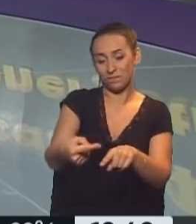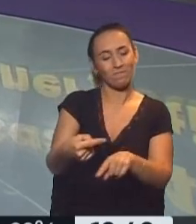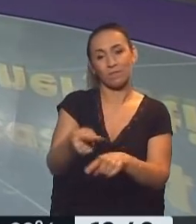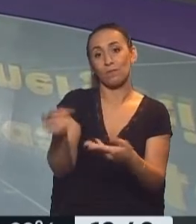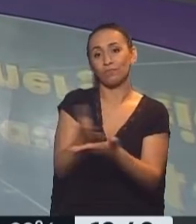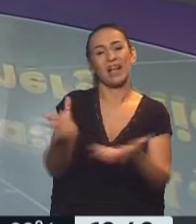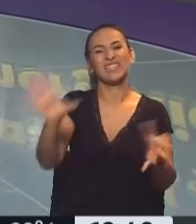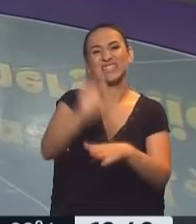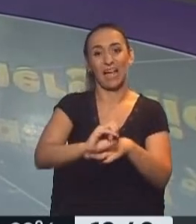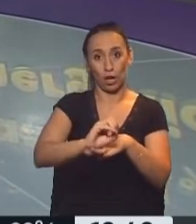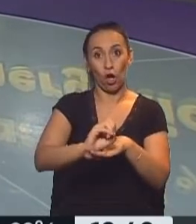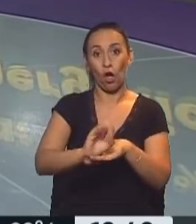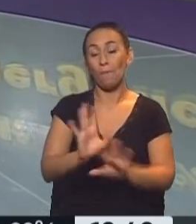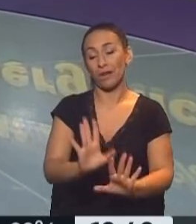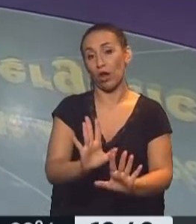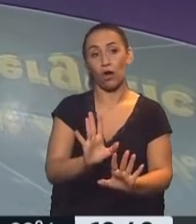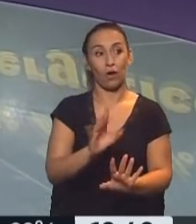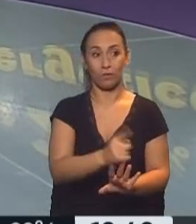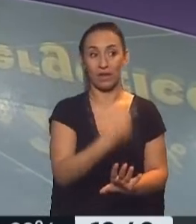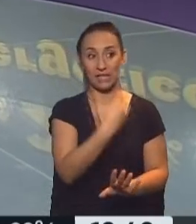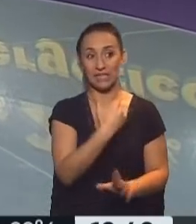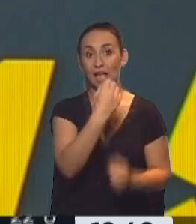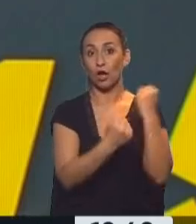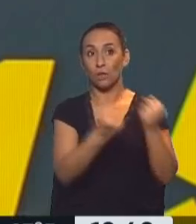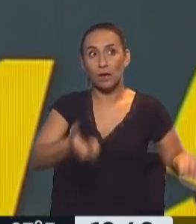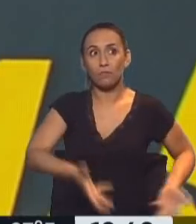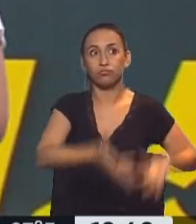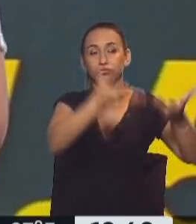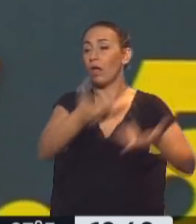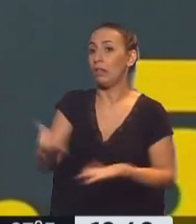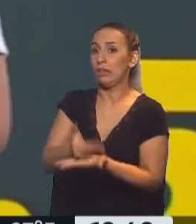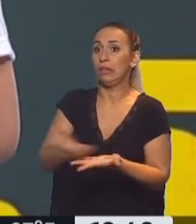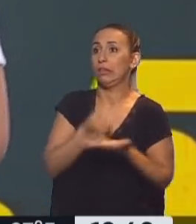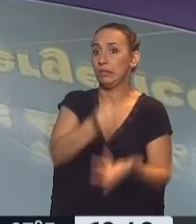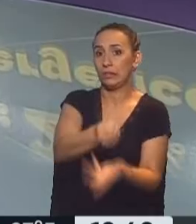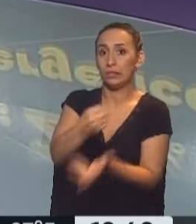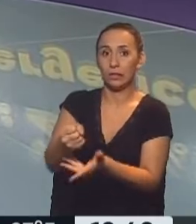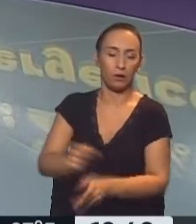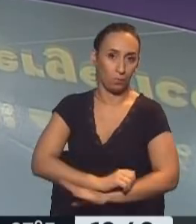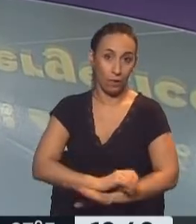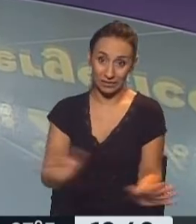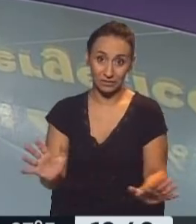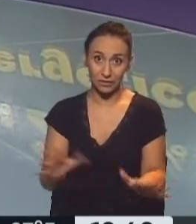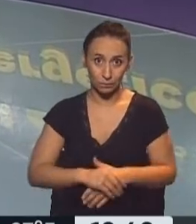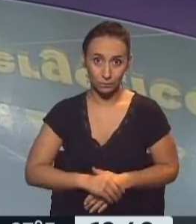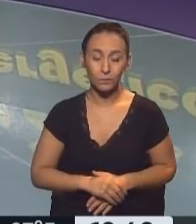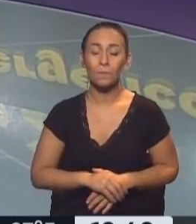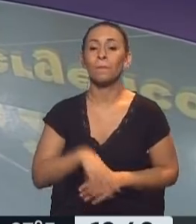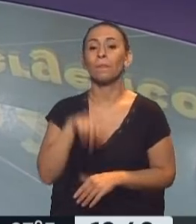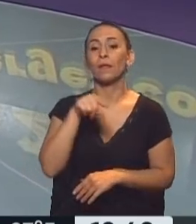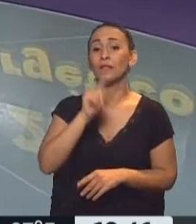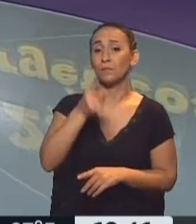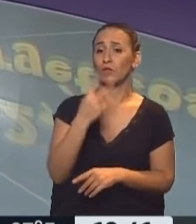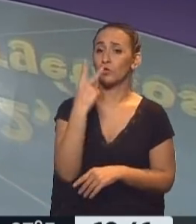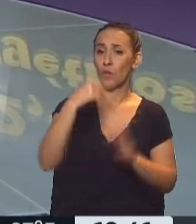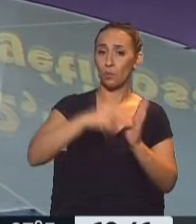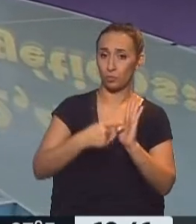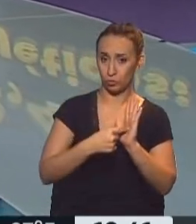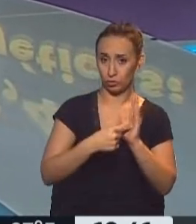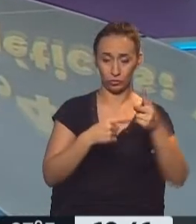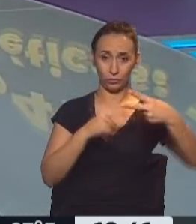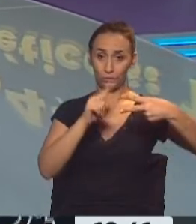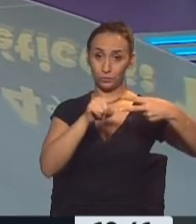Eso disparó muy fuerte la inflación, entre otras cosas. Pero digo, lo que ocurre hace que hablemos de 29 como si fuera poco 29, ¿no? Sí, no, bueno, siempre, 33 también es